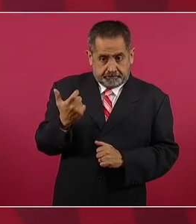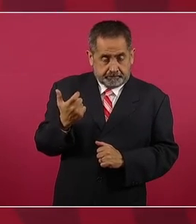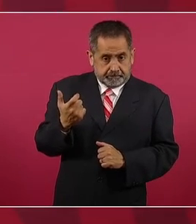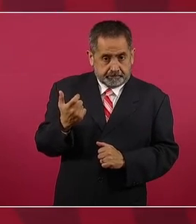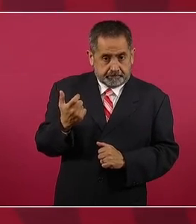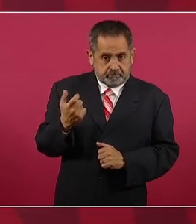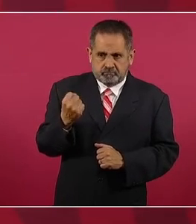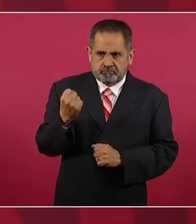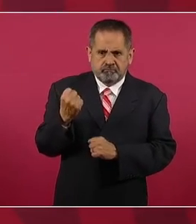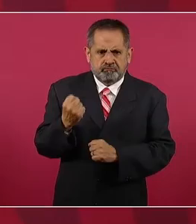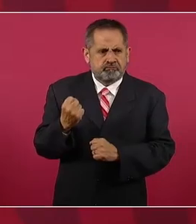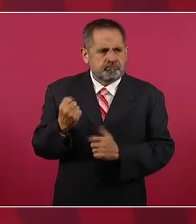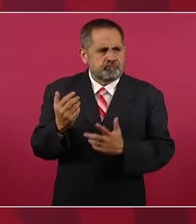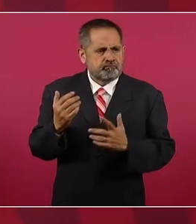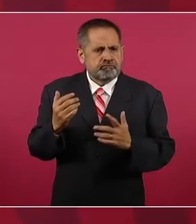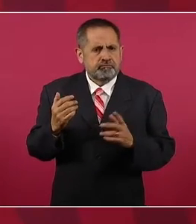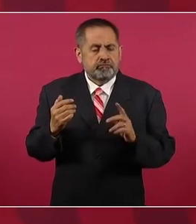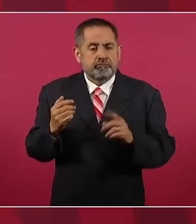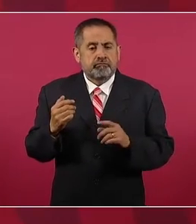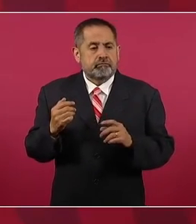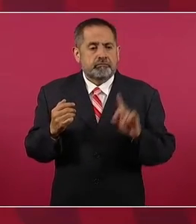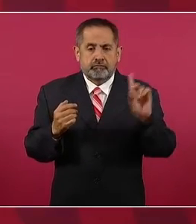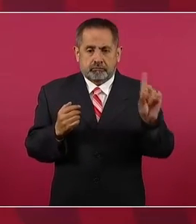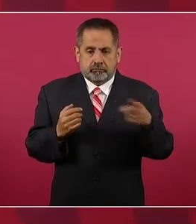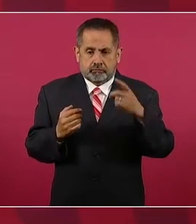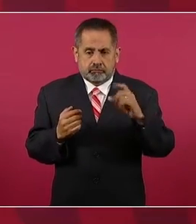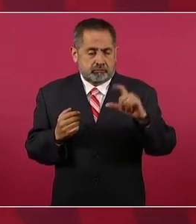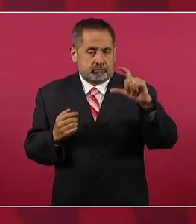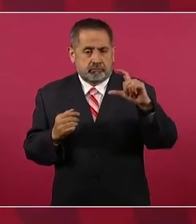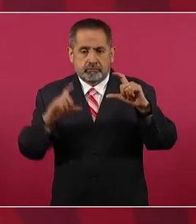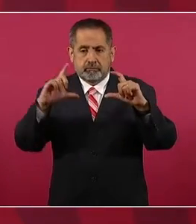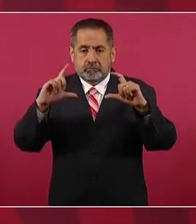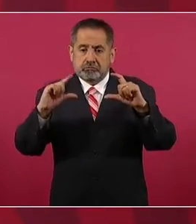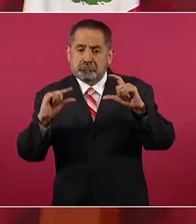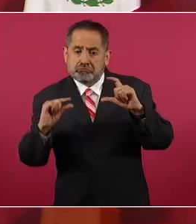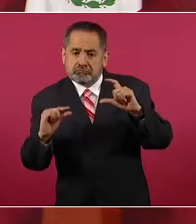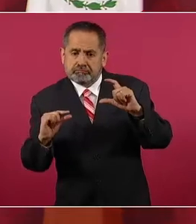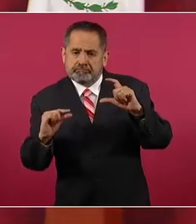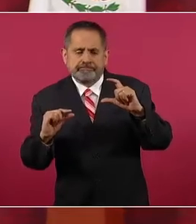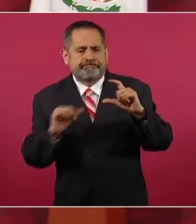es fuerte, no se ha devaluado.